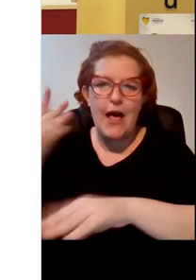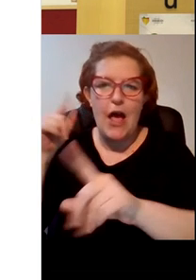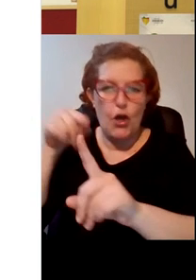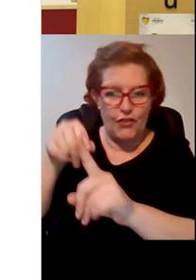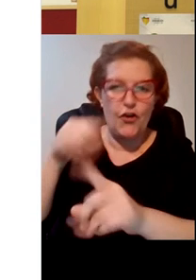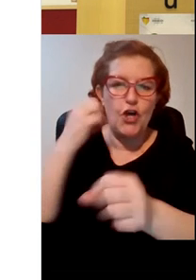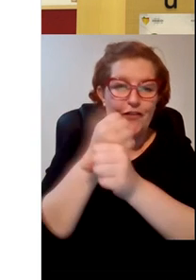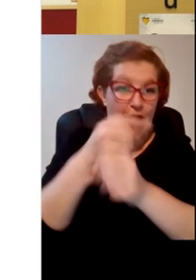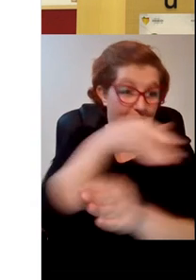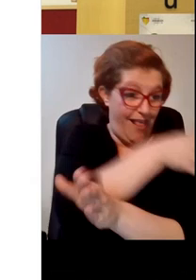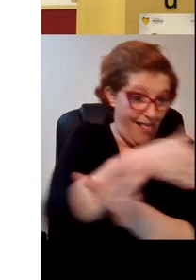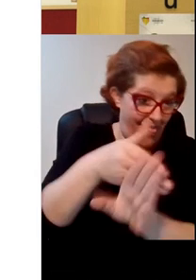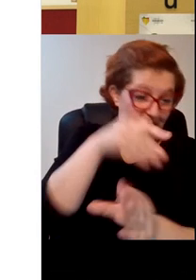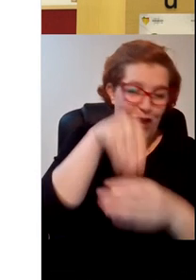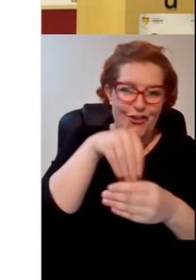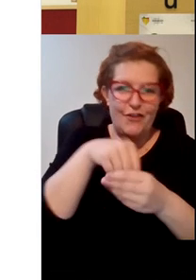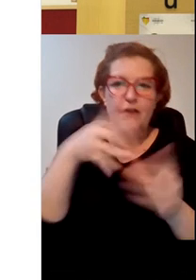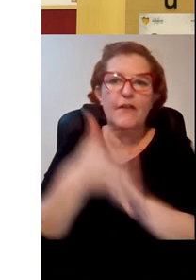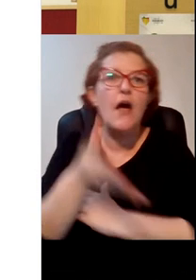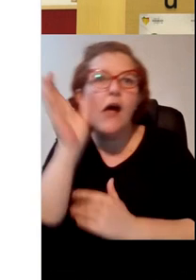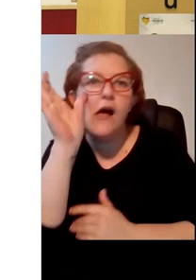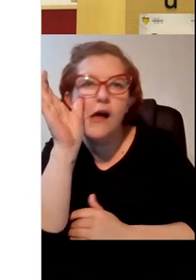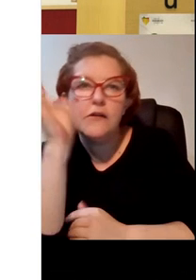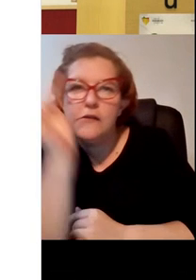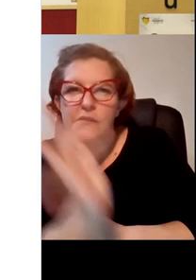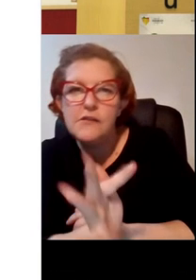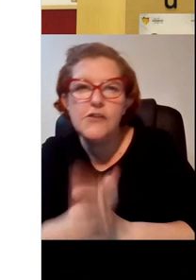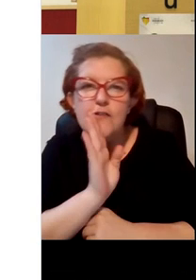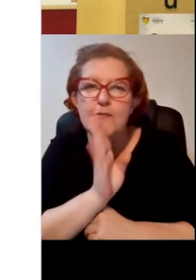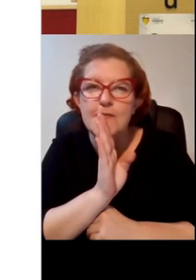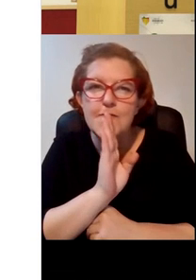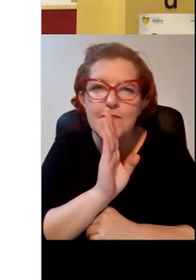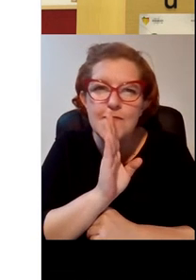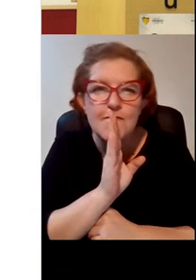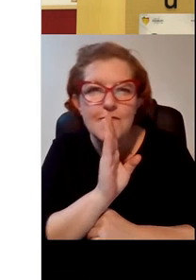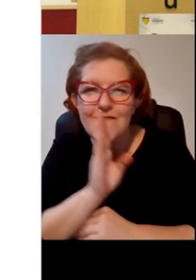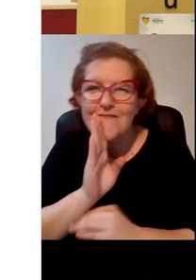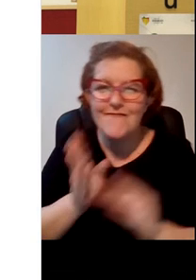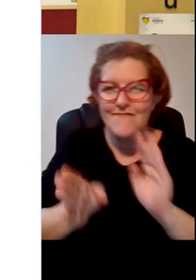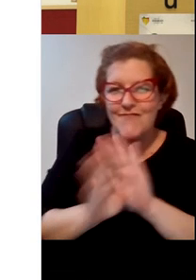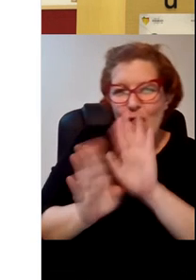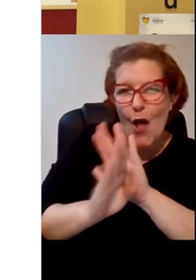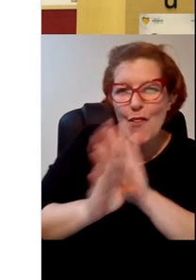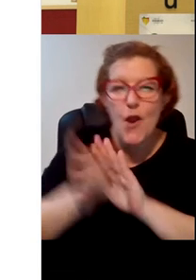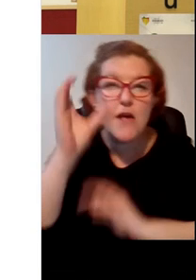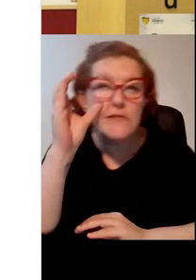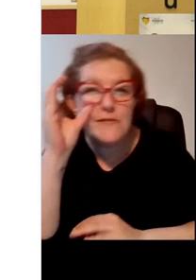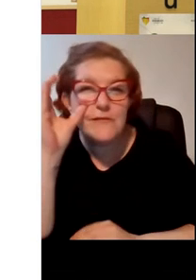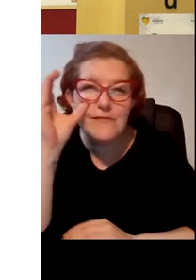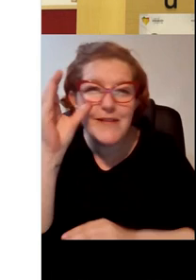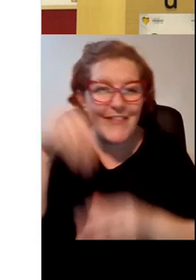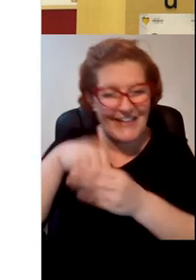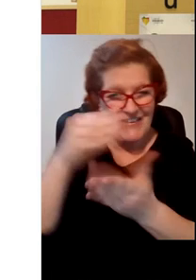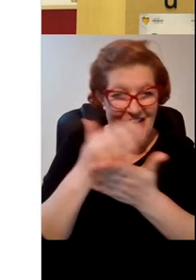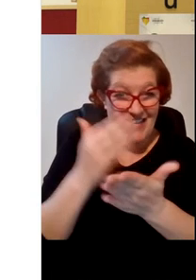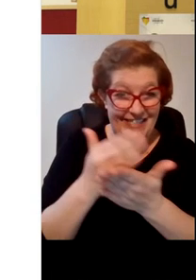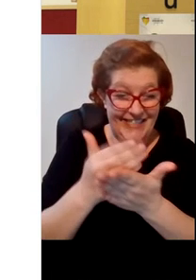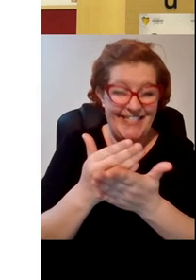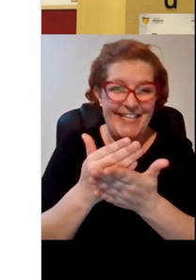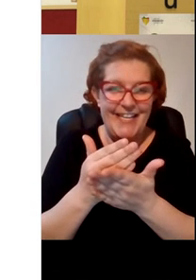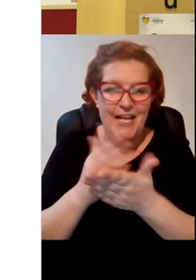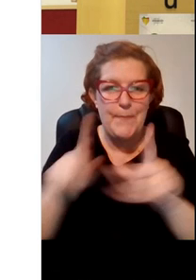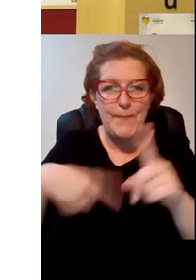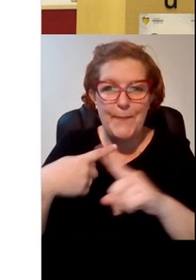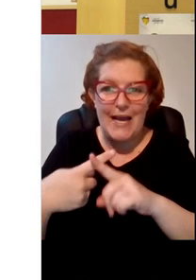esos contenidos con lo cual se mantenía la concentración o estaban obligados a mantener la concentración en clase eso por un lado y por otro lado a